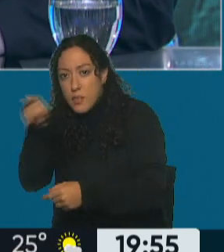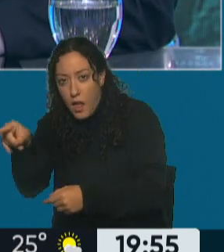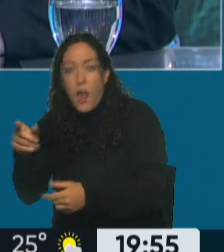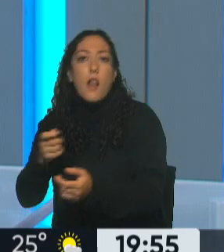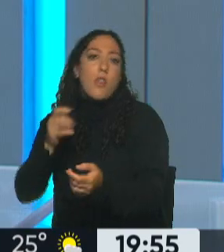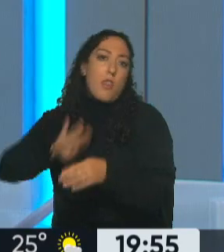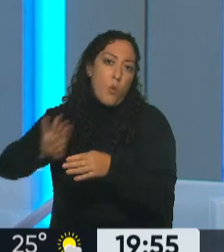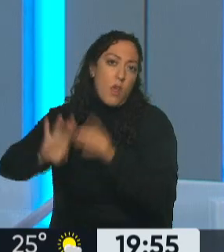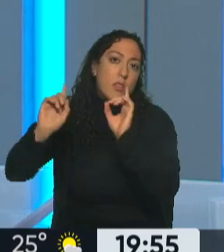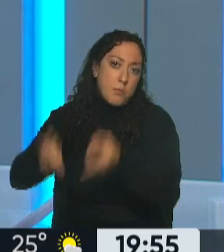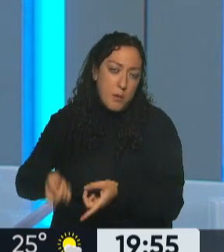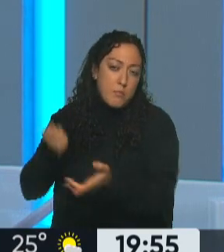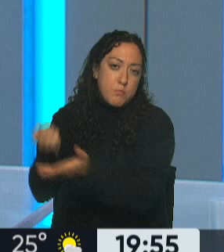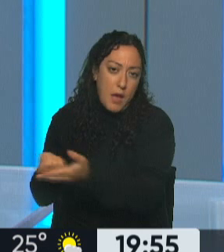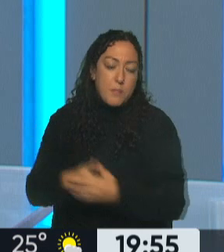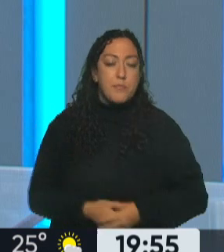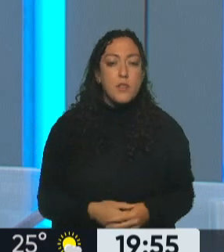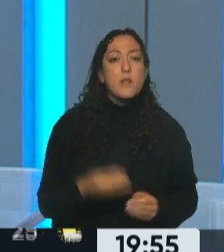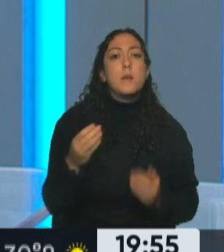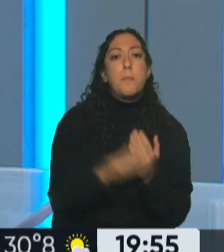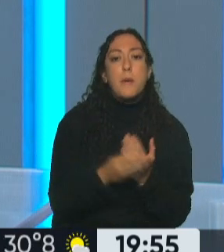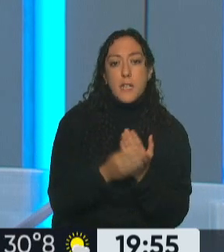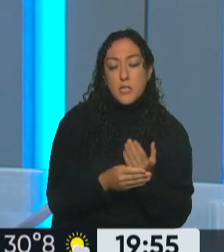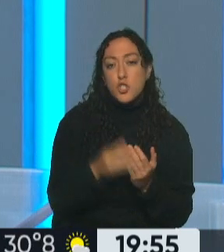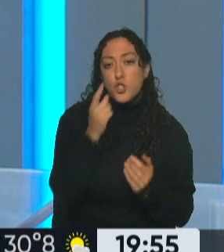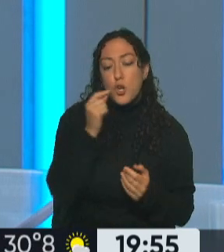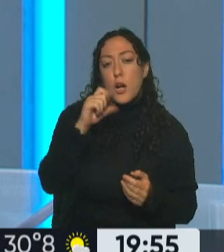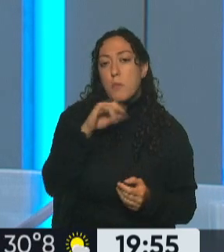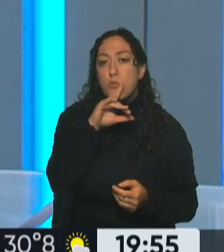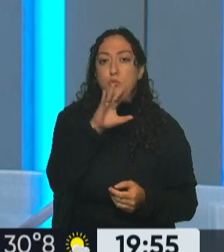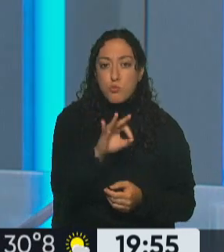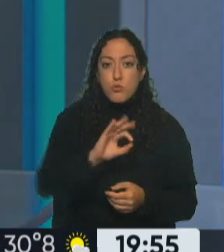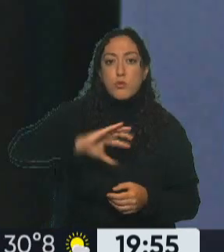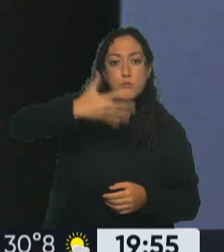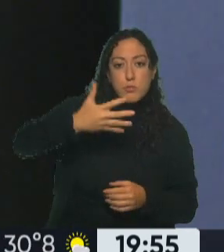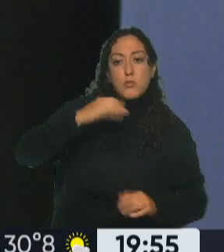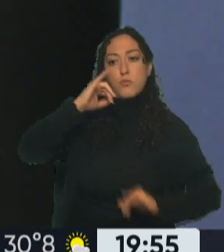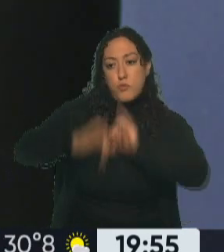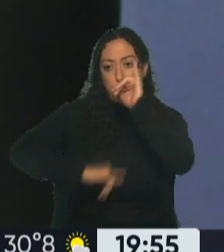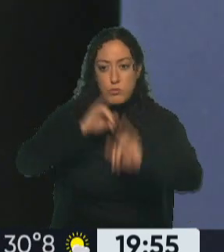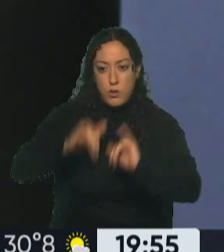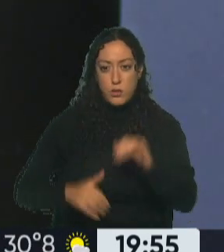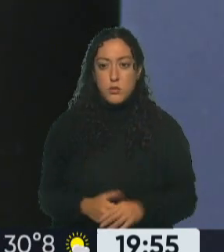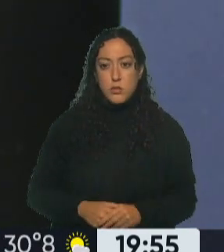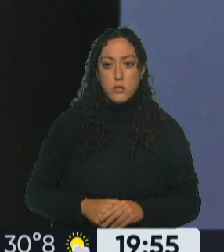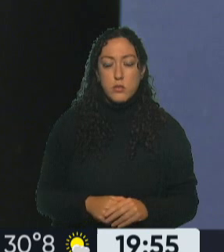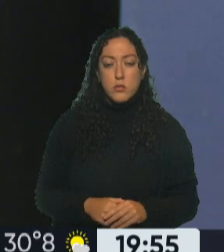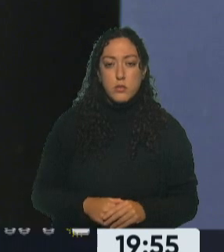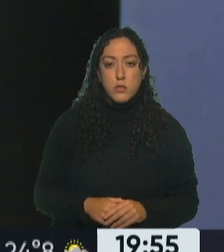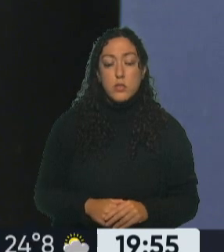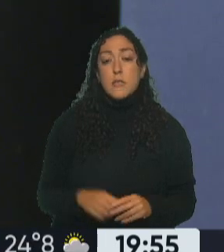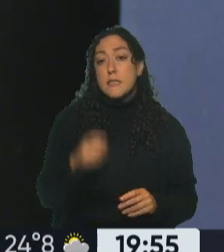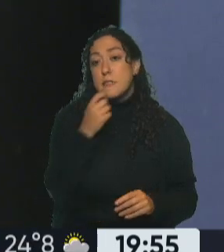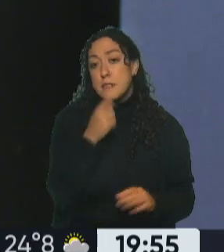compromisos. Escuchamos de qué manera lo anunciaba el ministro de Economía Luis Caputo en el quinto piso del Palacio de Hacienda. En la medida que la ley no